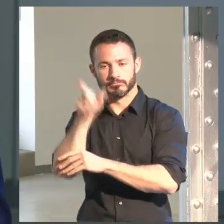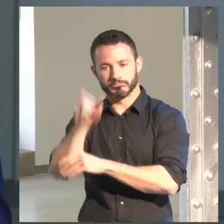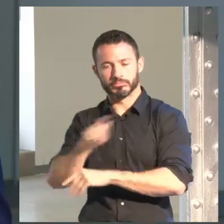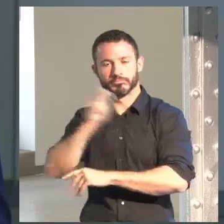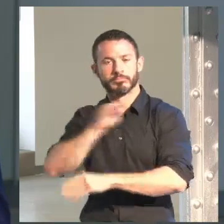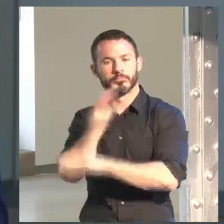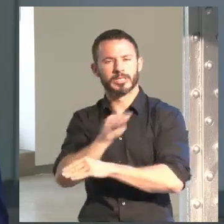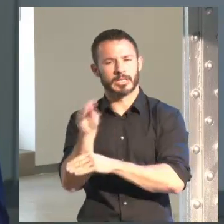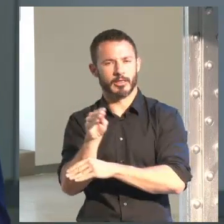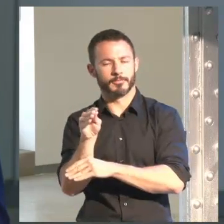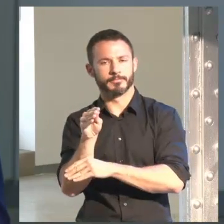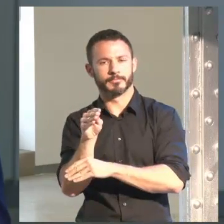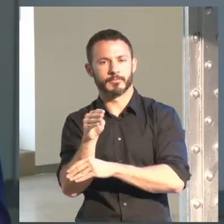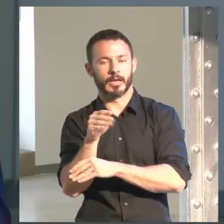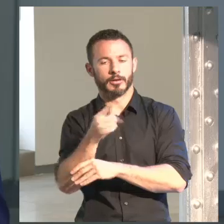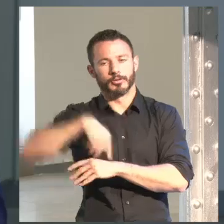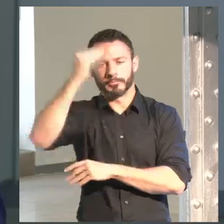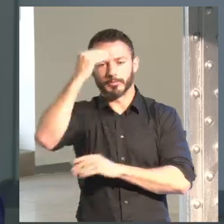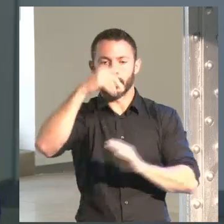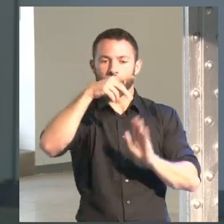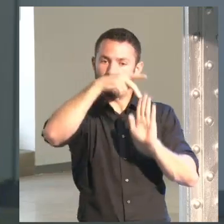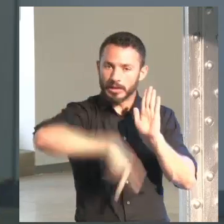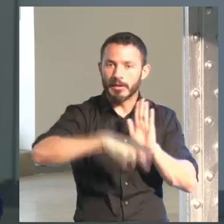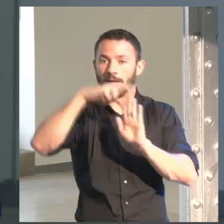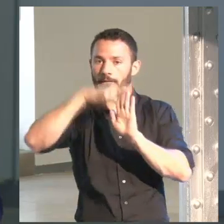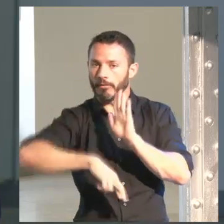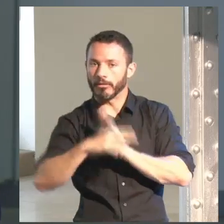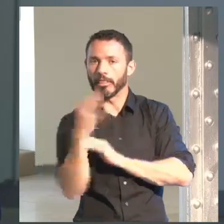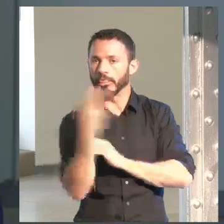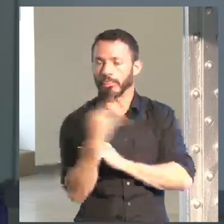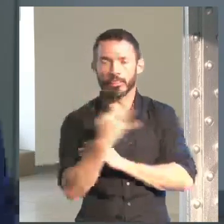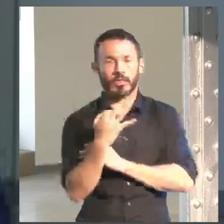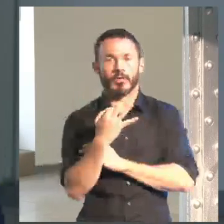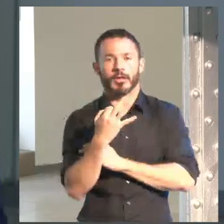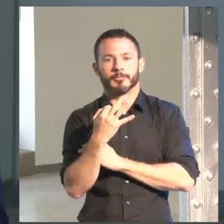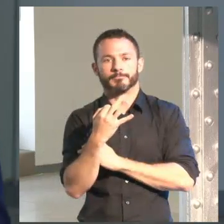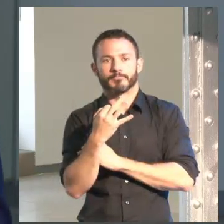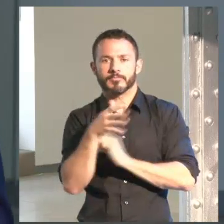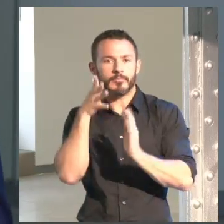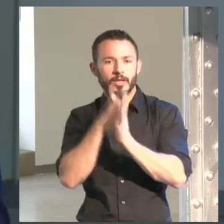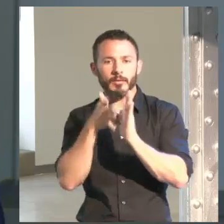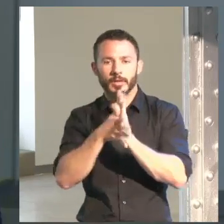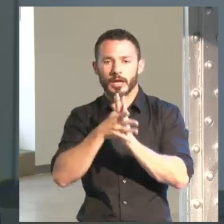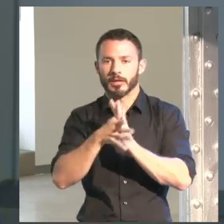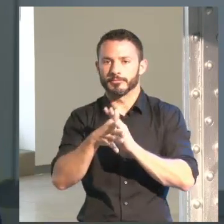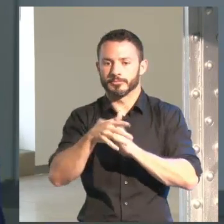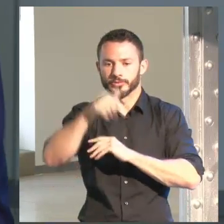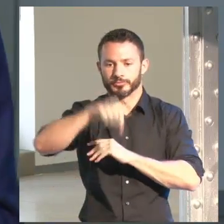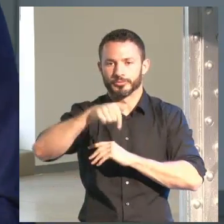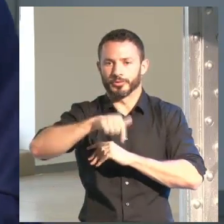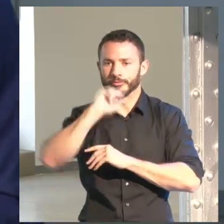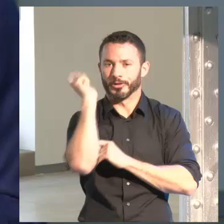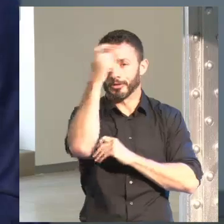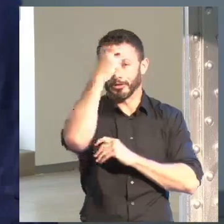que la normativa, la regulación, tiene que plantearse de una vez por todas definir el hoy totalmente